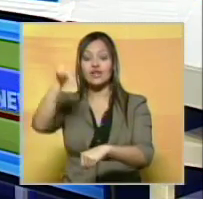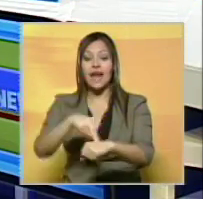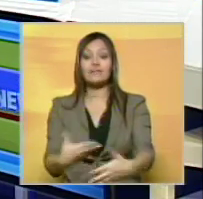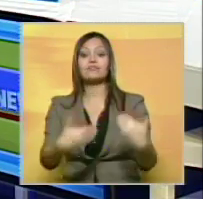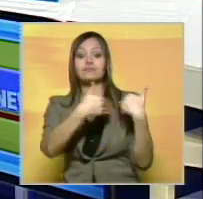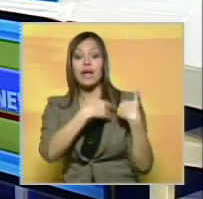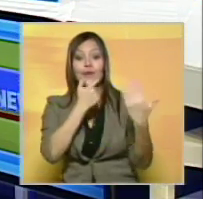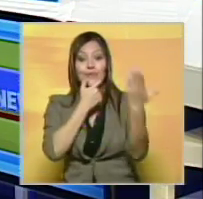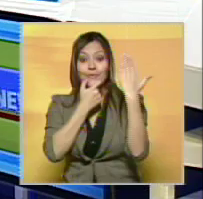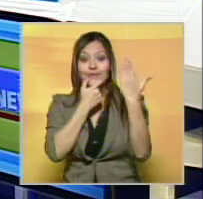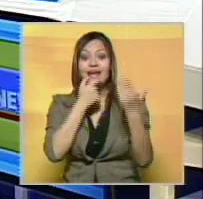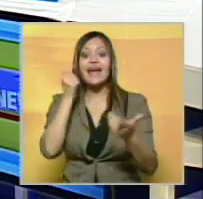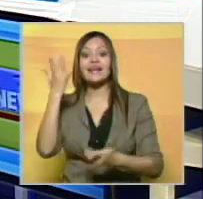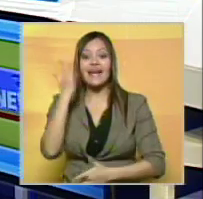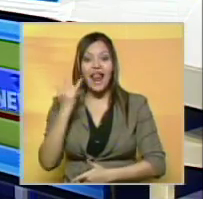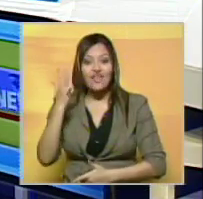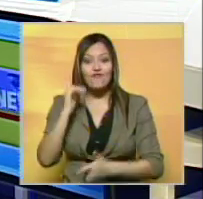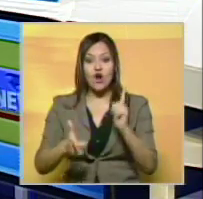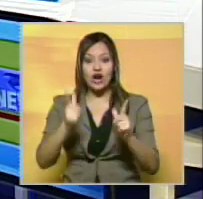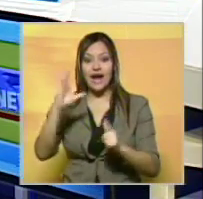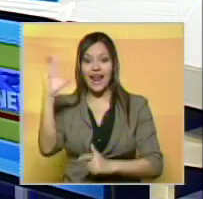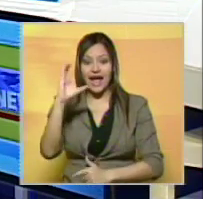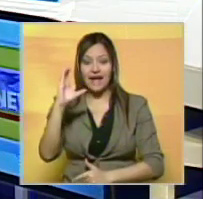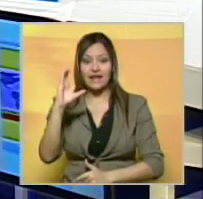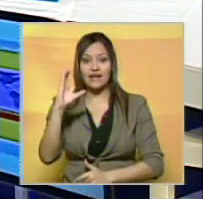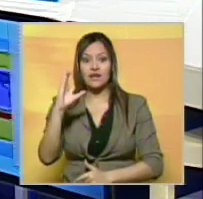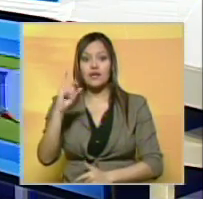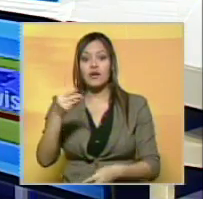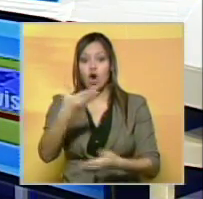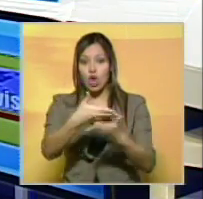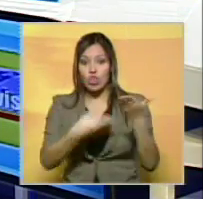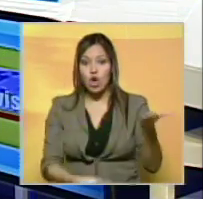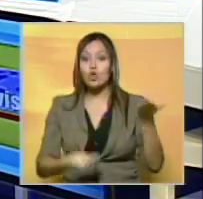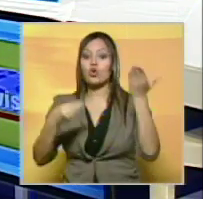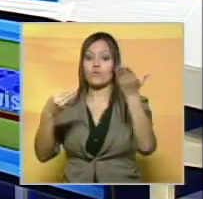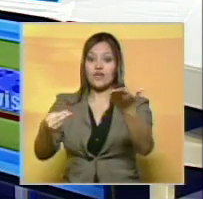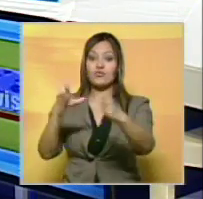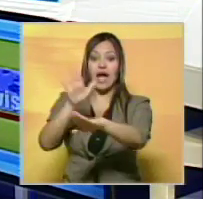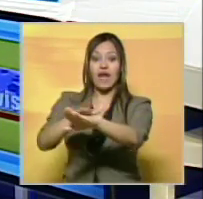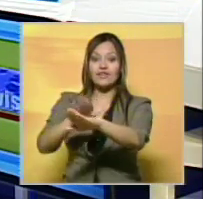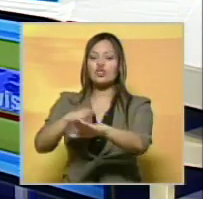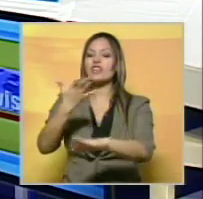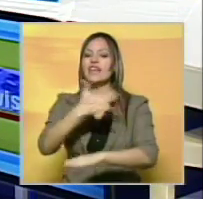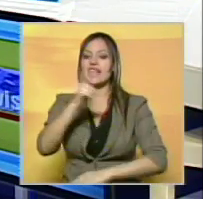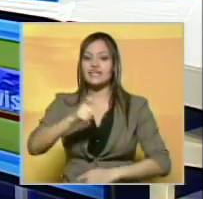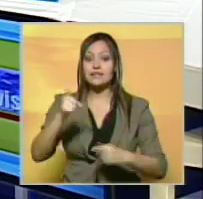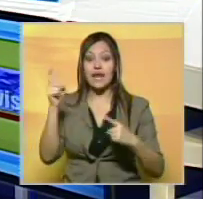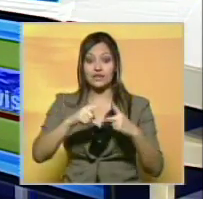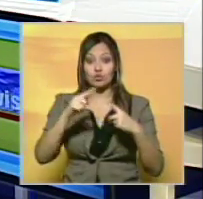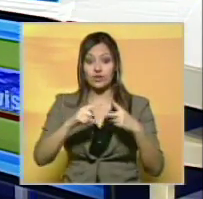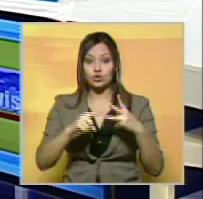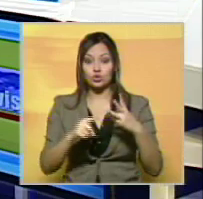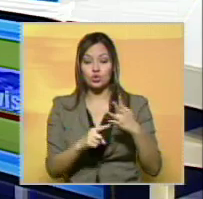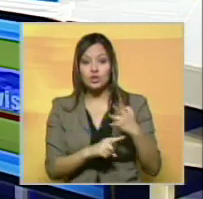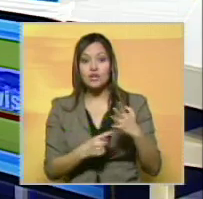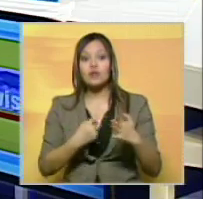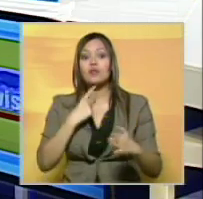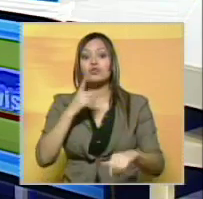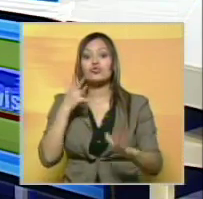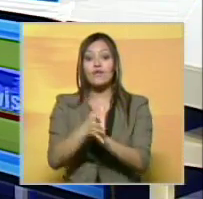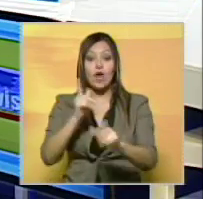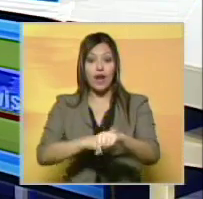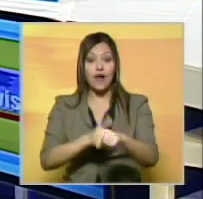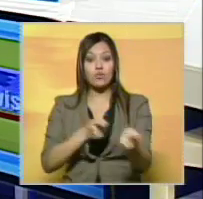Tránsito Terrestre en la California, en Caracas, y están entregando un documento con las solicitudes que ellos están haciendo referidas a las restricciones de